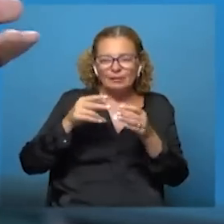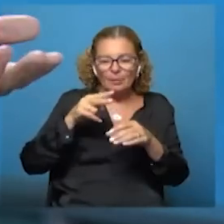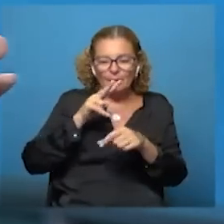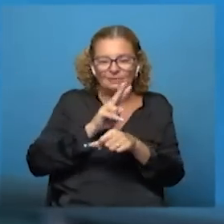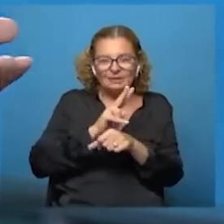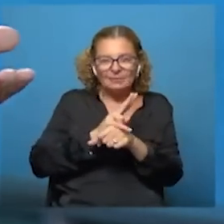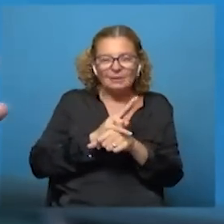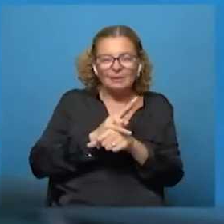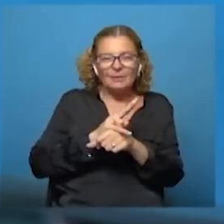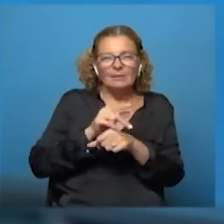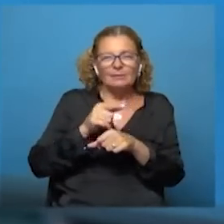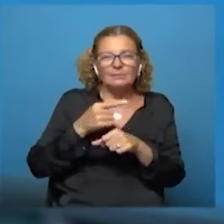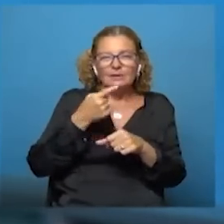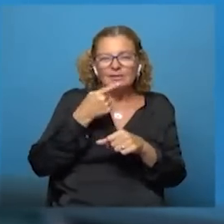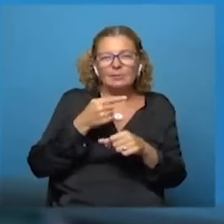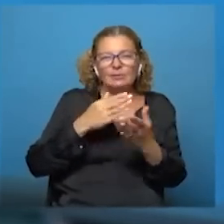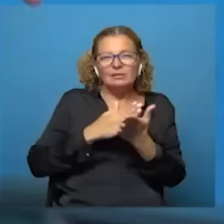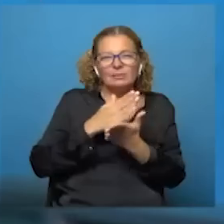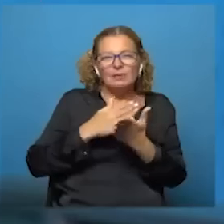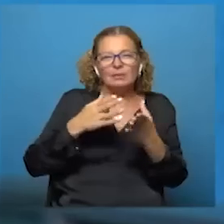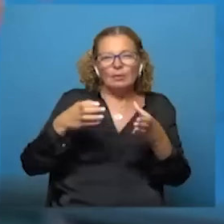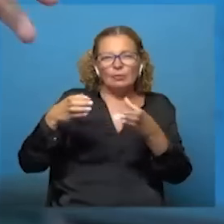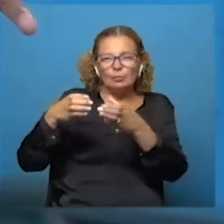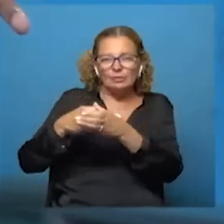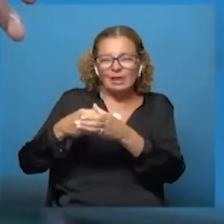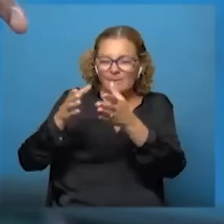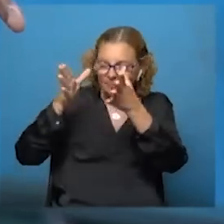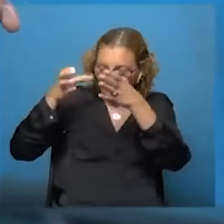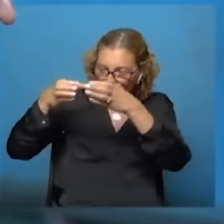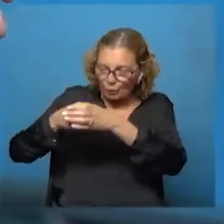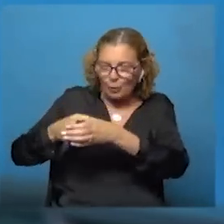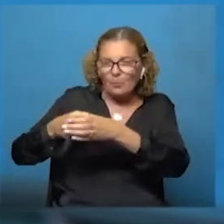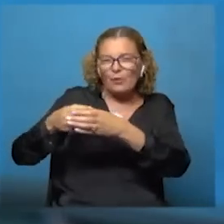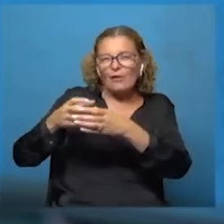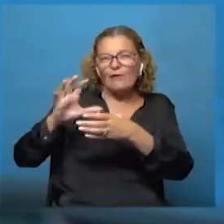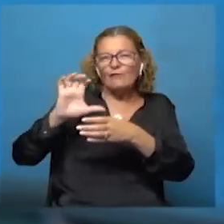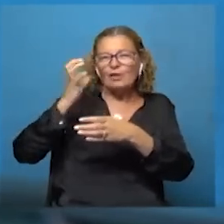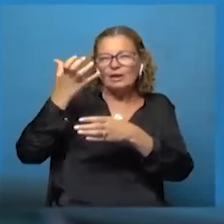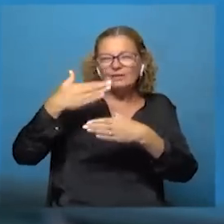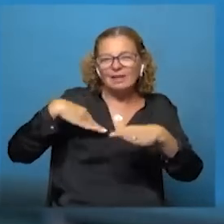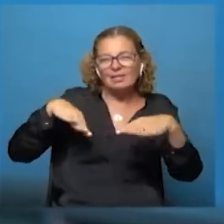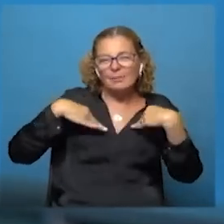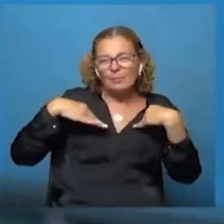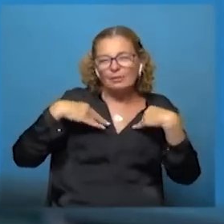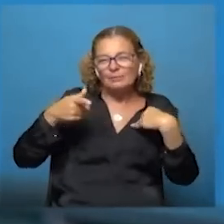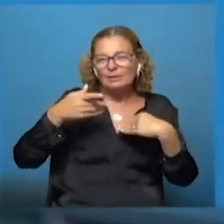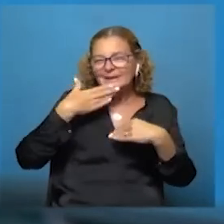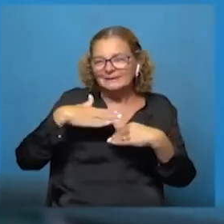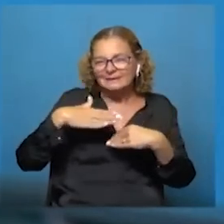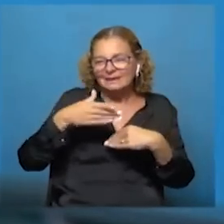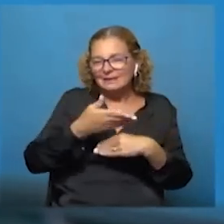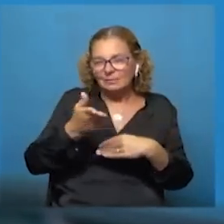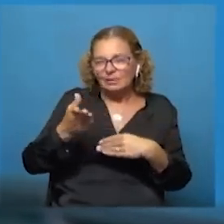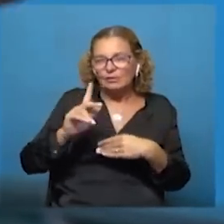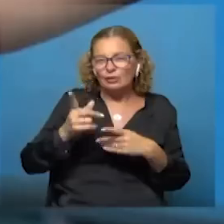con Leonardo mendiondo le vivíamos diciendo bueno no habrá que tener una unidad específica para abordar la violencia en el deporte pero que entienda la realidad